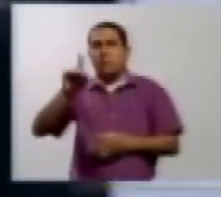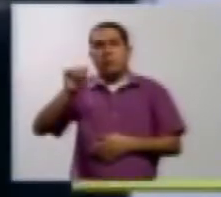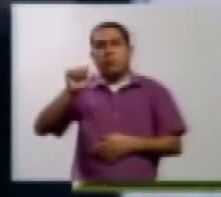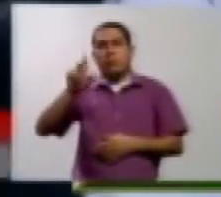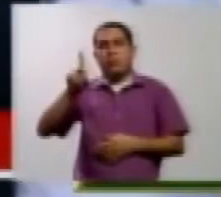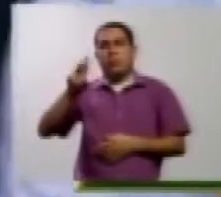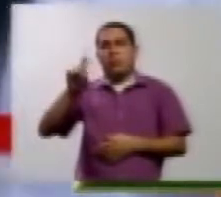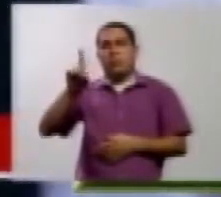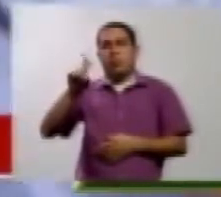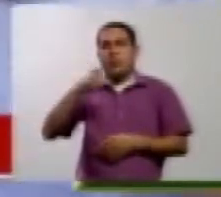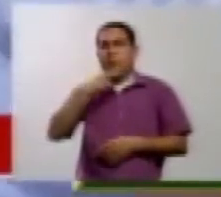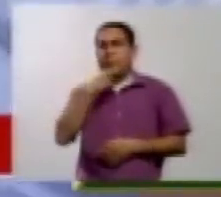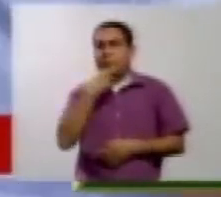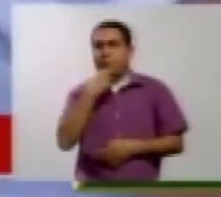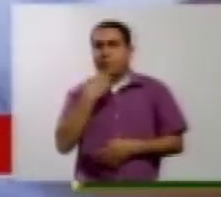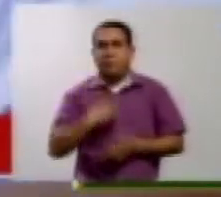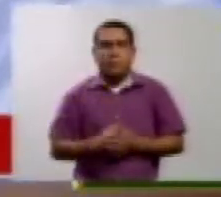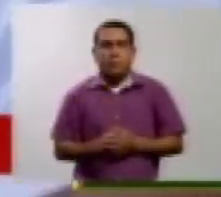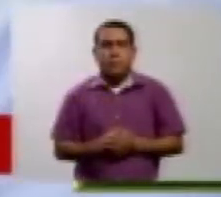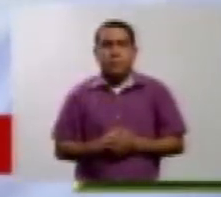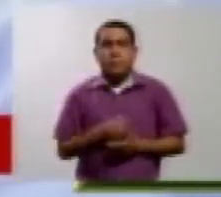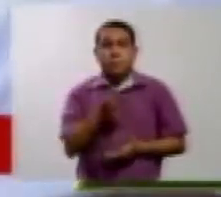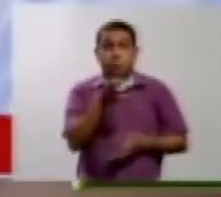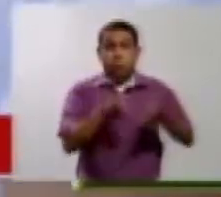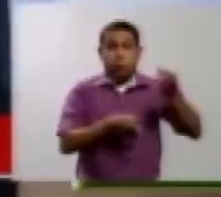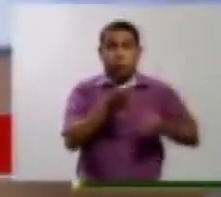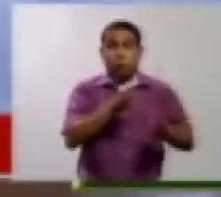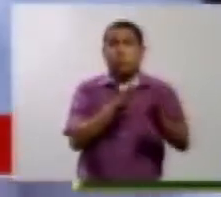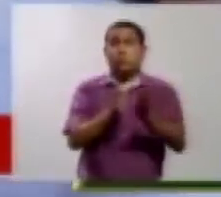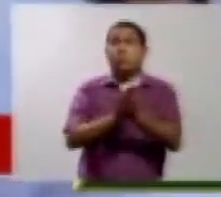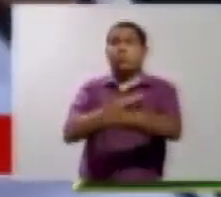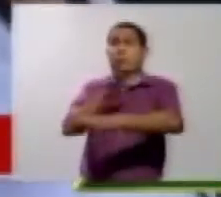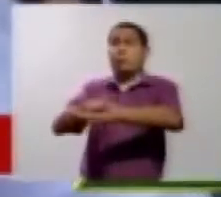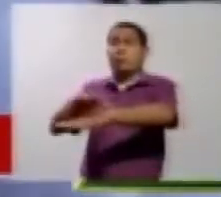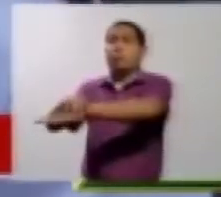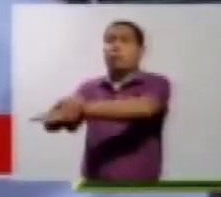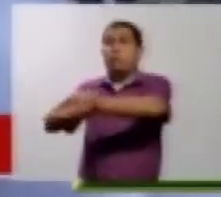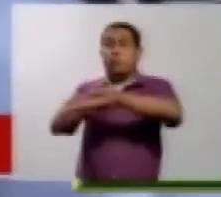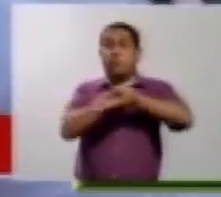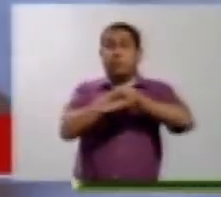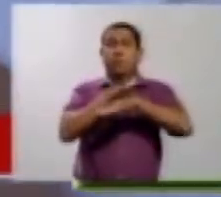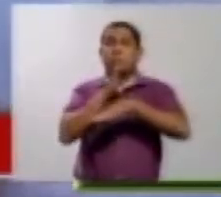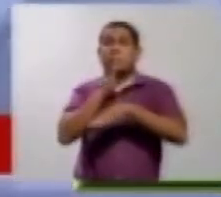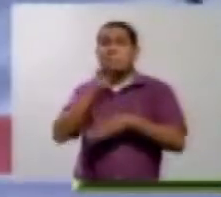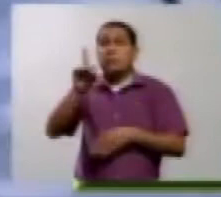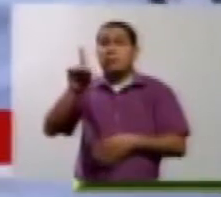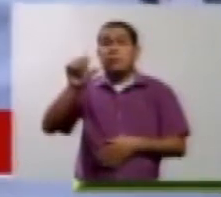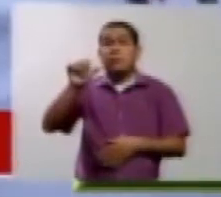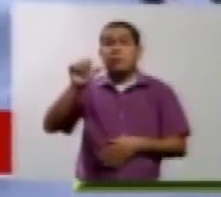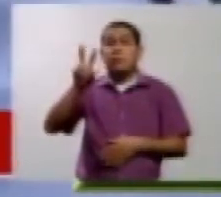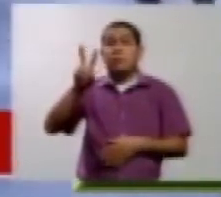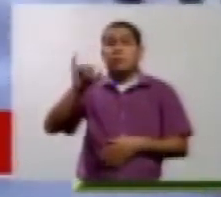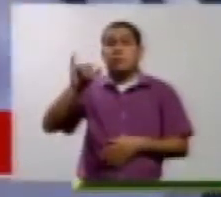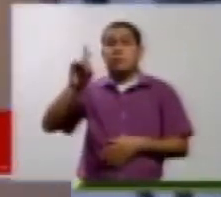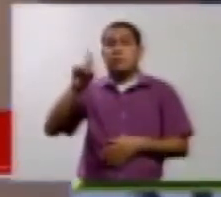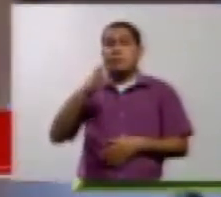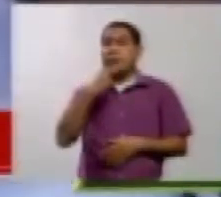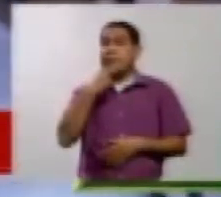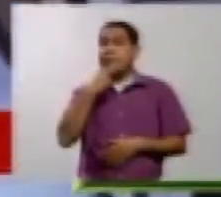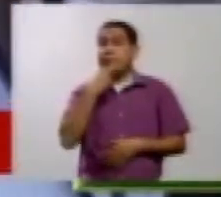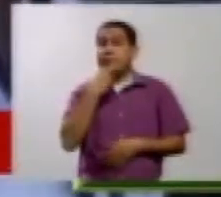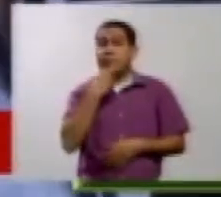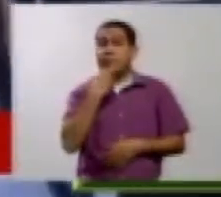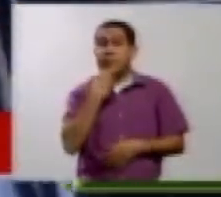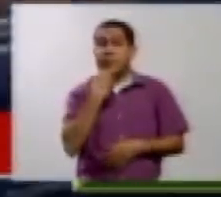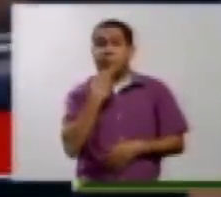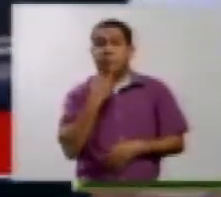El pasado 8 de noviembre, la Corte Suprema de Justicia ordenó la captura del exsenador de la República, David Char Navas. Sin embargo,